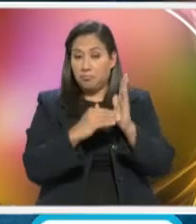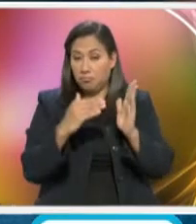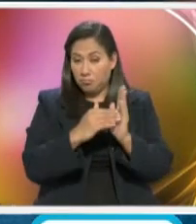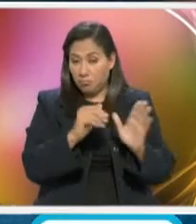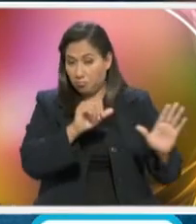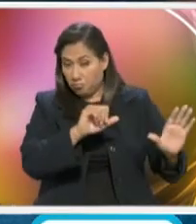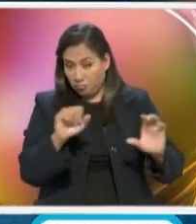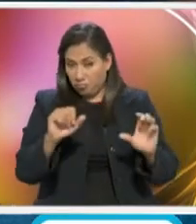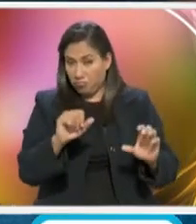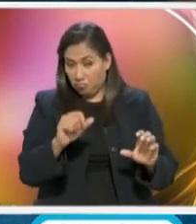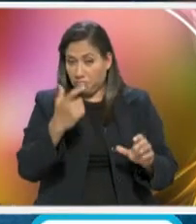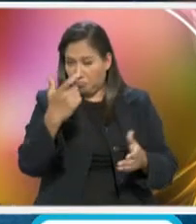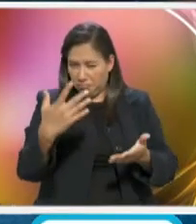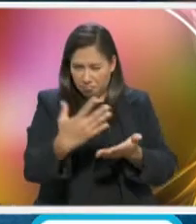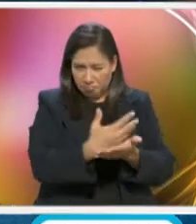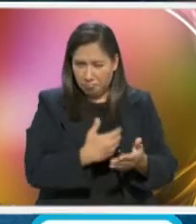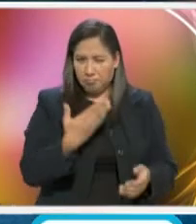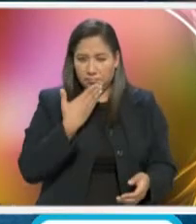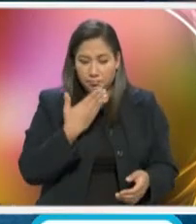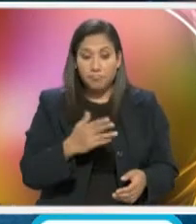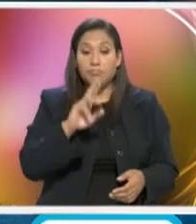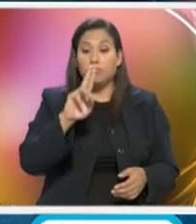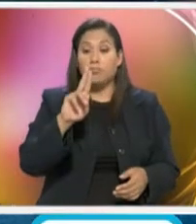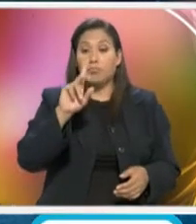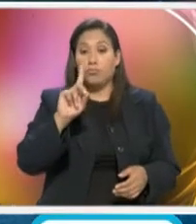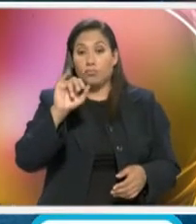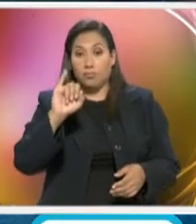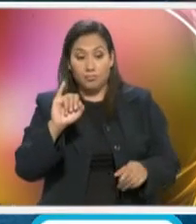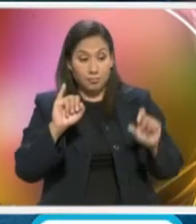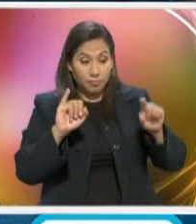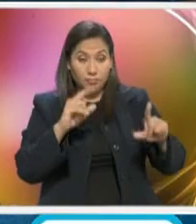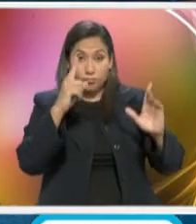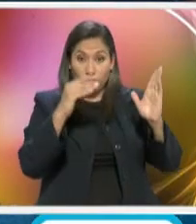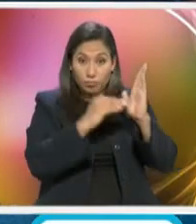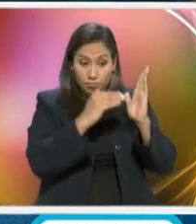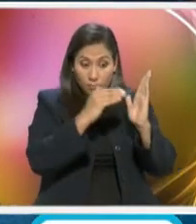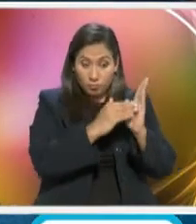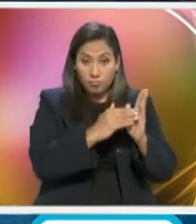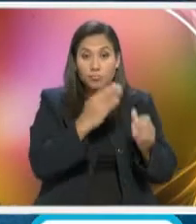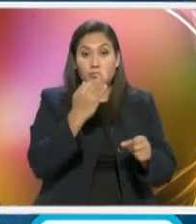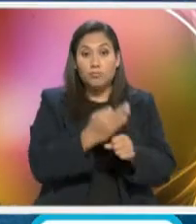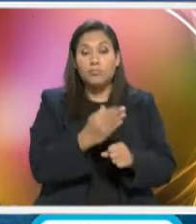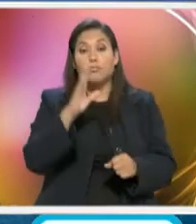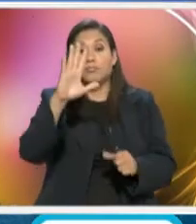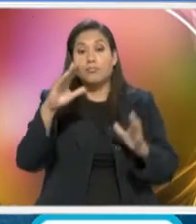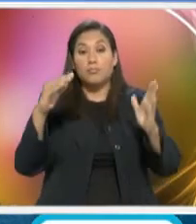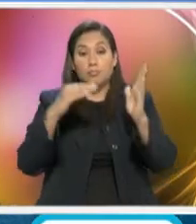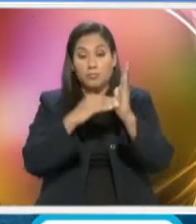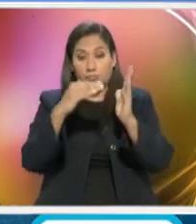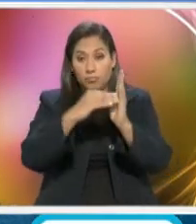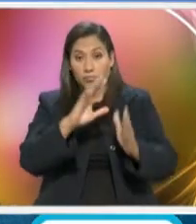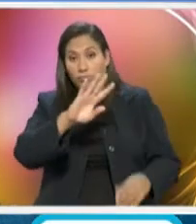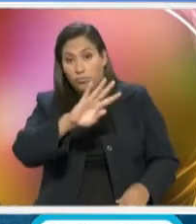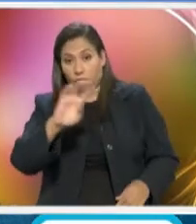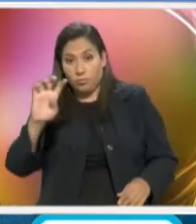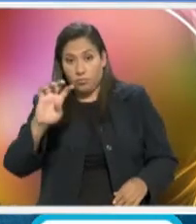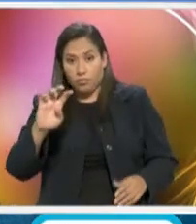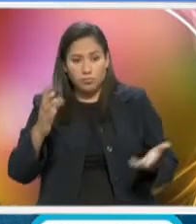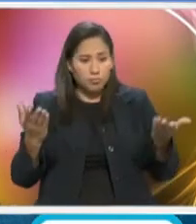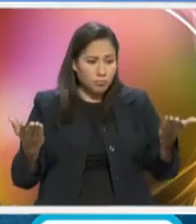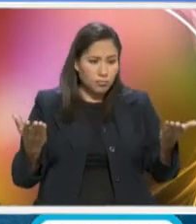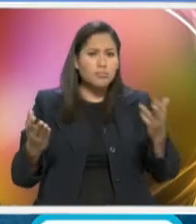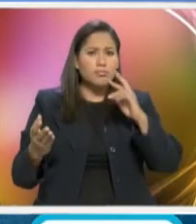2,600,000. Ajá. Sí. Si lo hubieras tenido en UDIs, ese mismo $1,000,000, ahorita tendrías 5,400,000. ¿Cuál fue